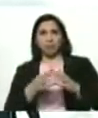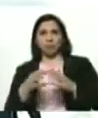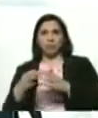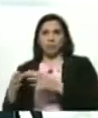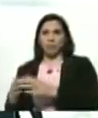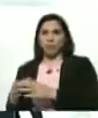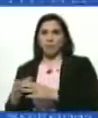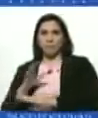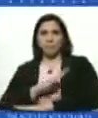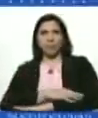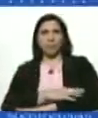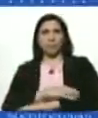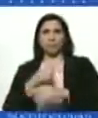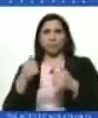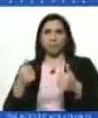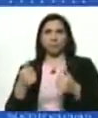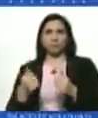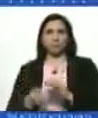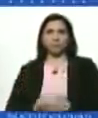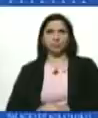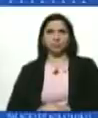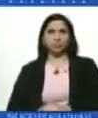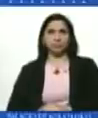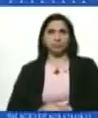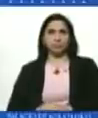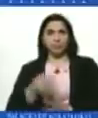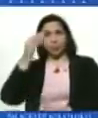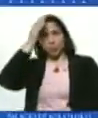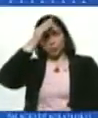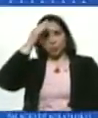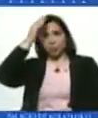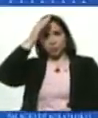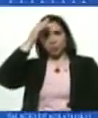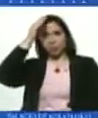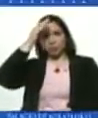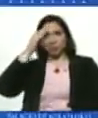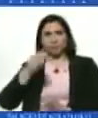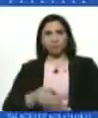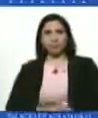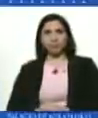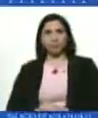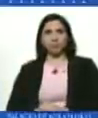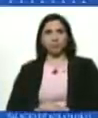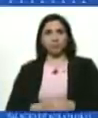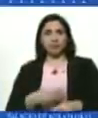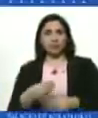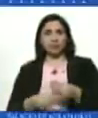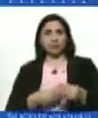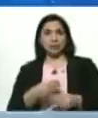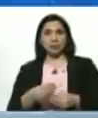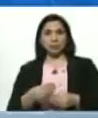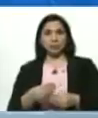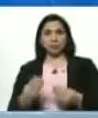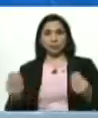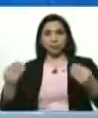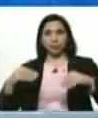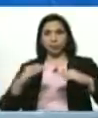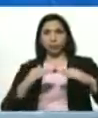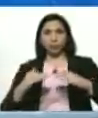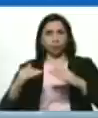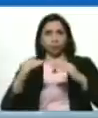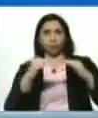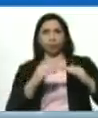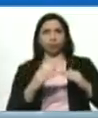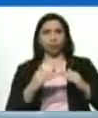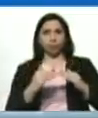fue disciplinado fue consciente y lo hicimos entre todas y todos la